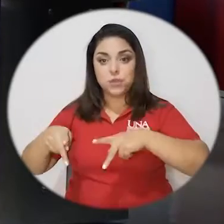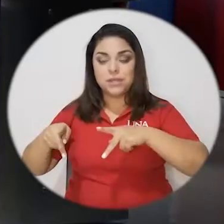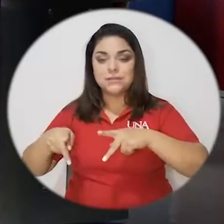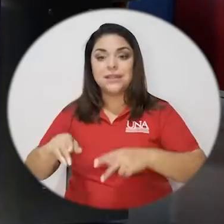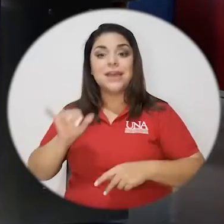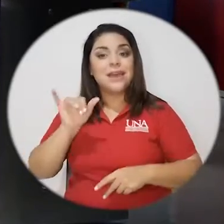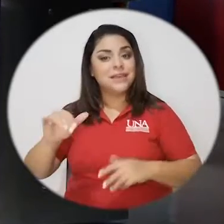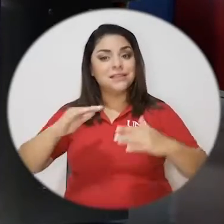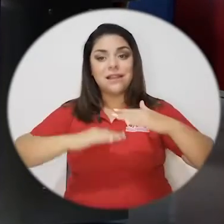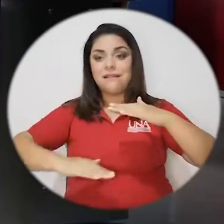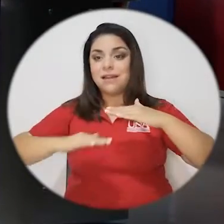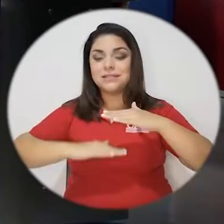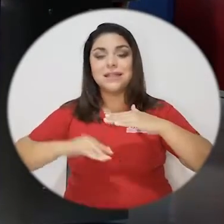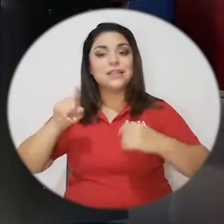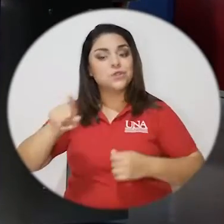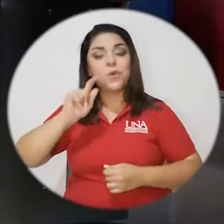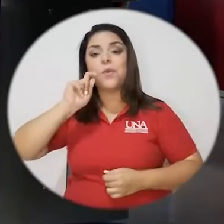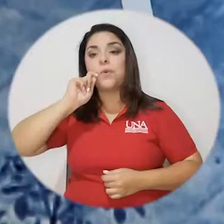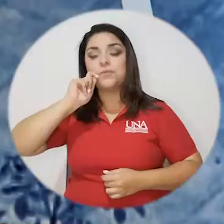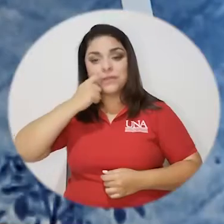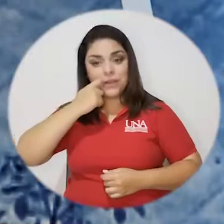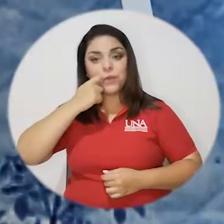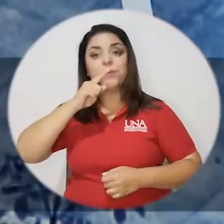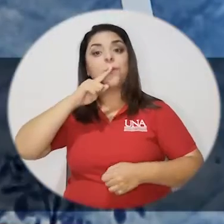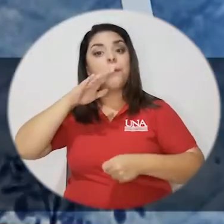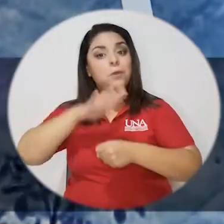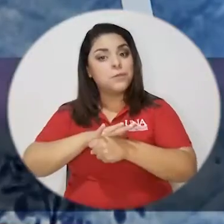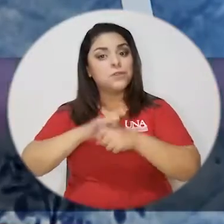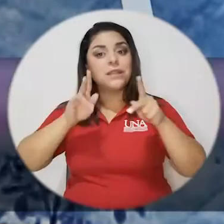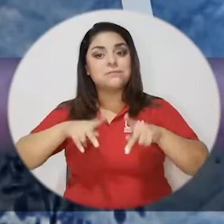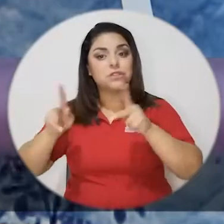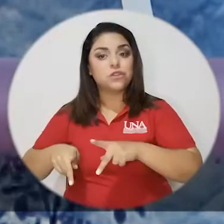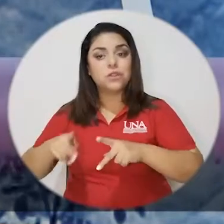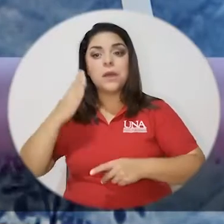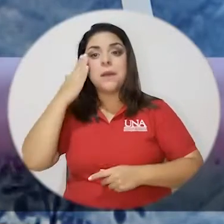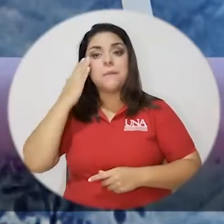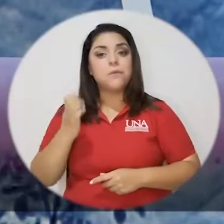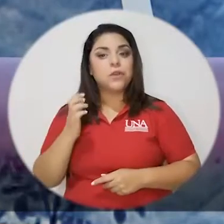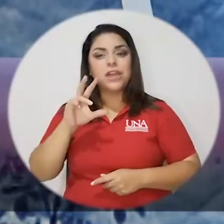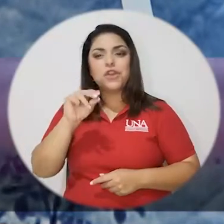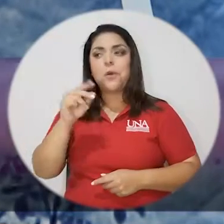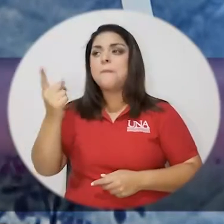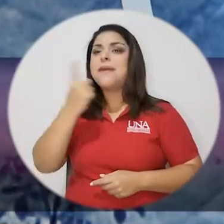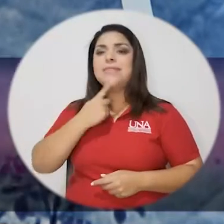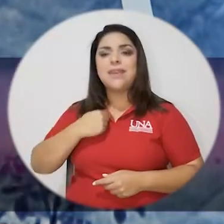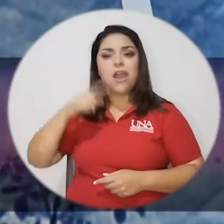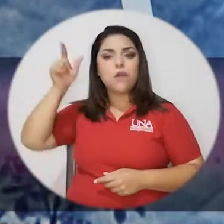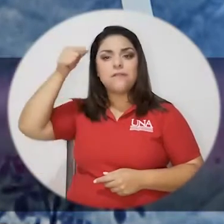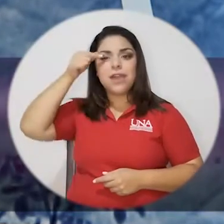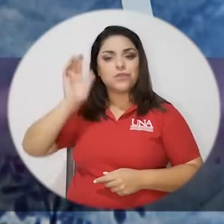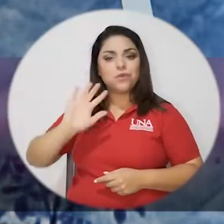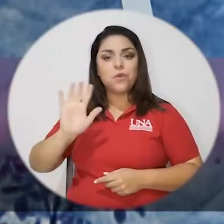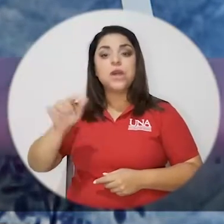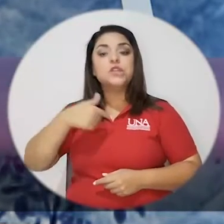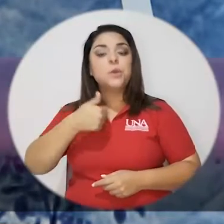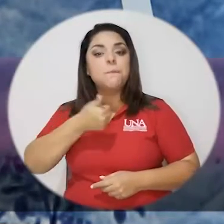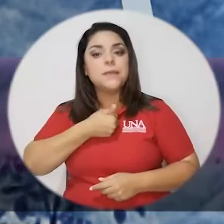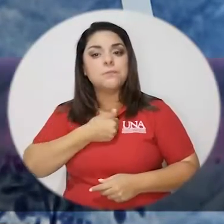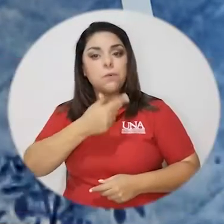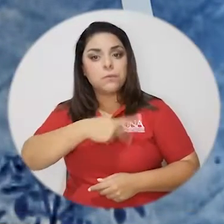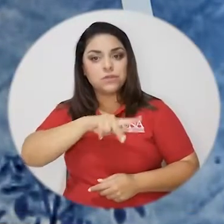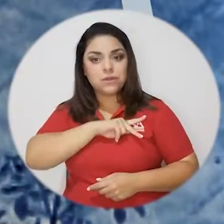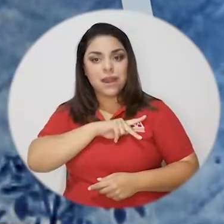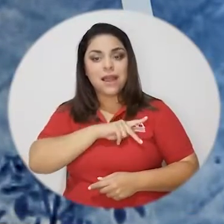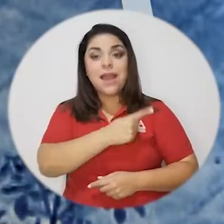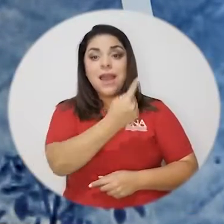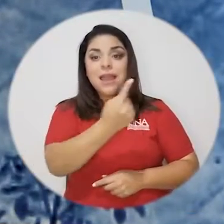las personas. Sí. Básicamente esa es el gran secreto. El compromiso de la gente, porque aquí no se trata de qué nos diga el gobierno, es el